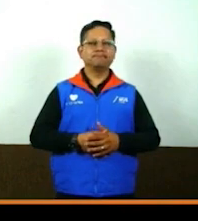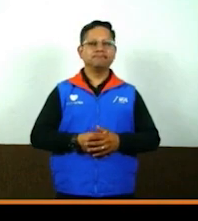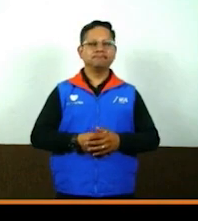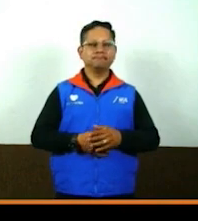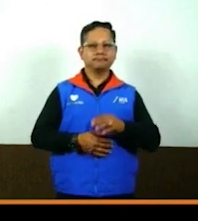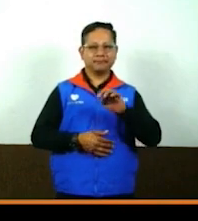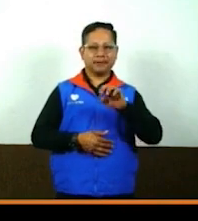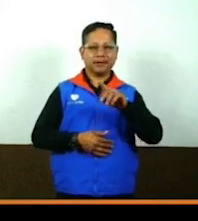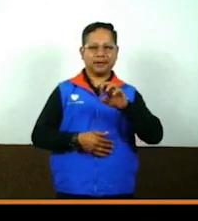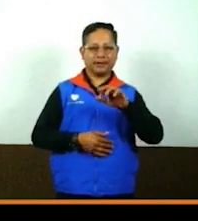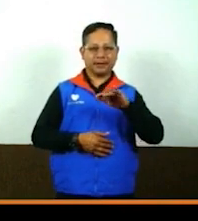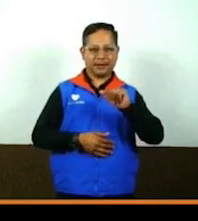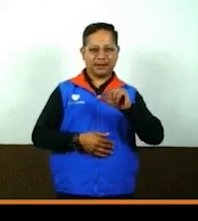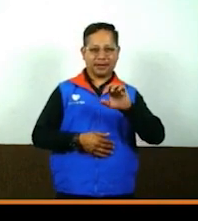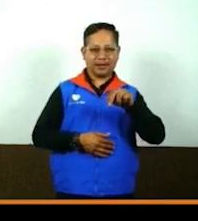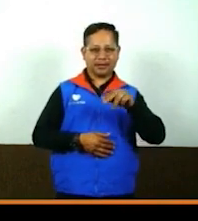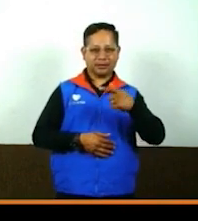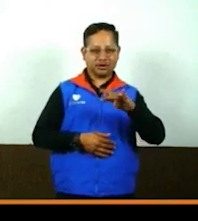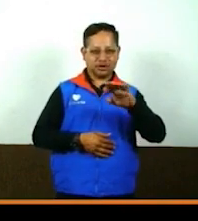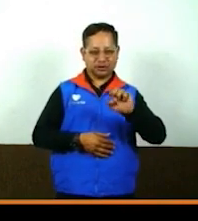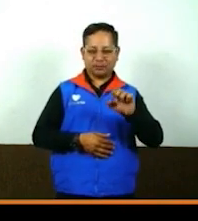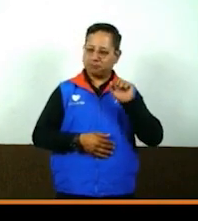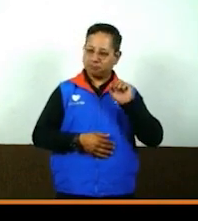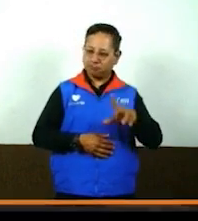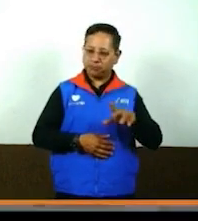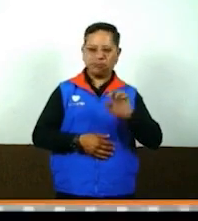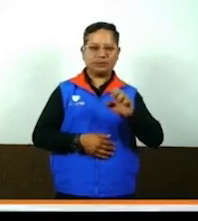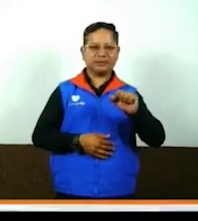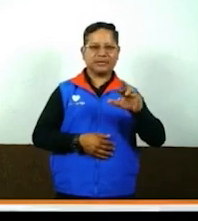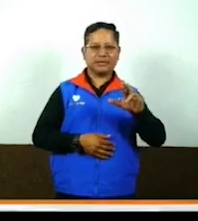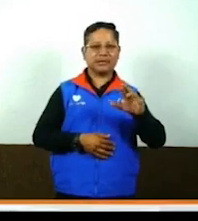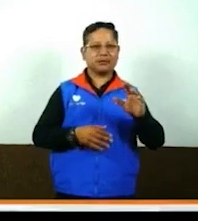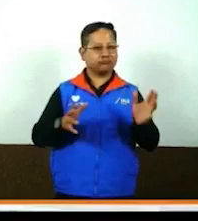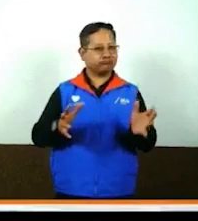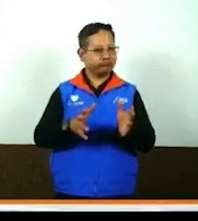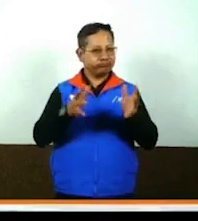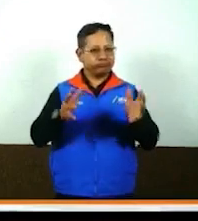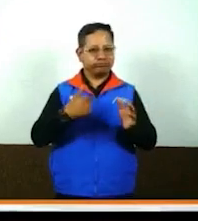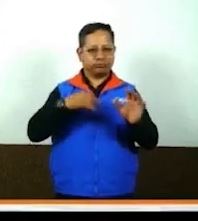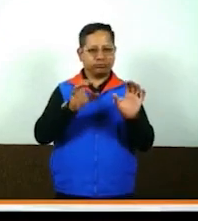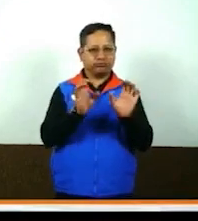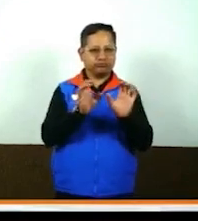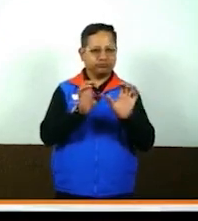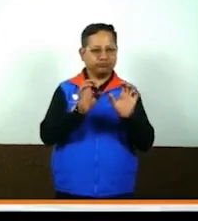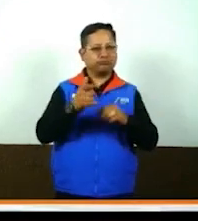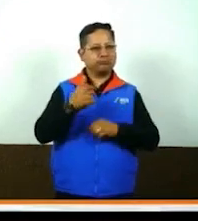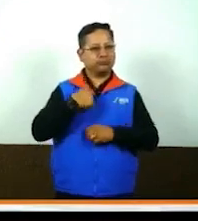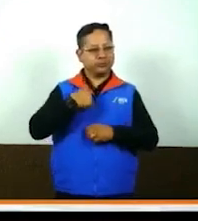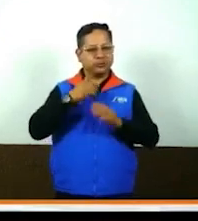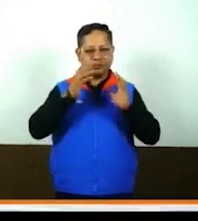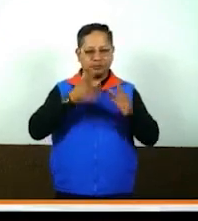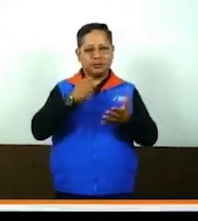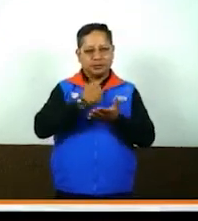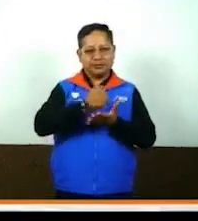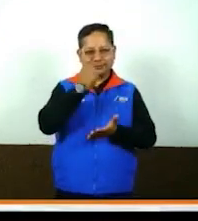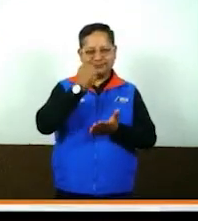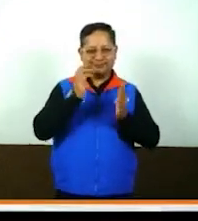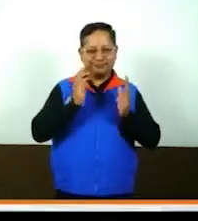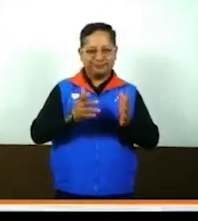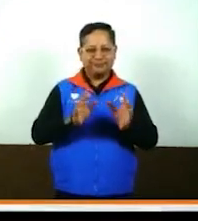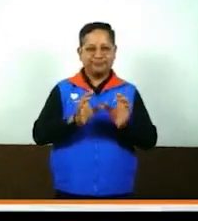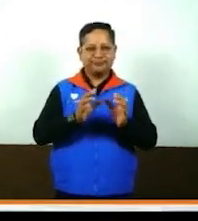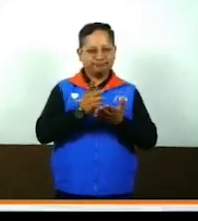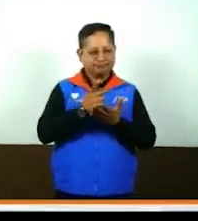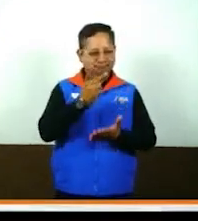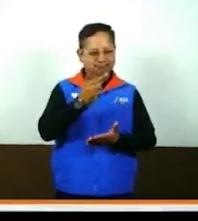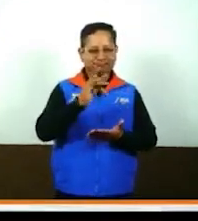Severina Marín, de Engie México, impulsando también la responsabilidad social, nuestra primera vez como consultores y muy contentos de haber obtenido este